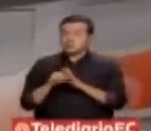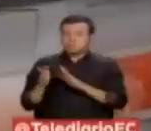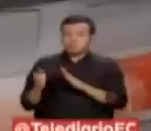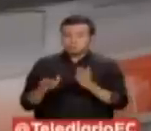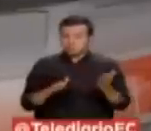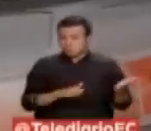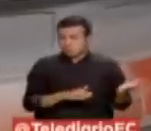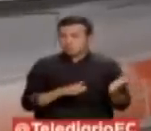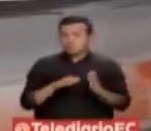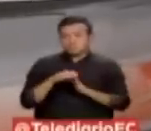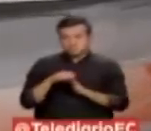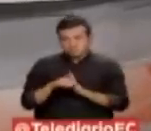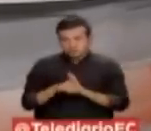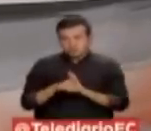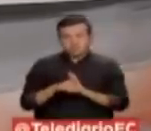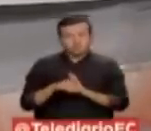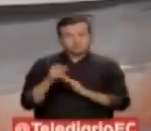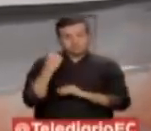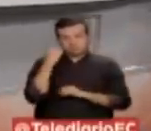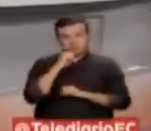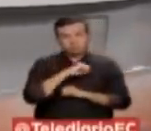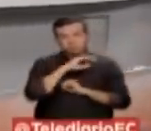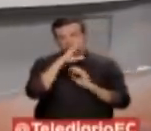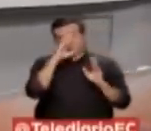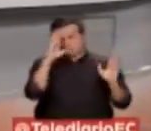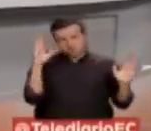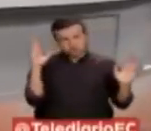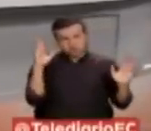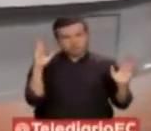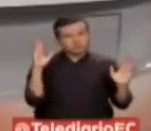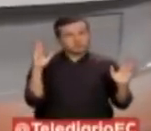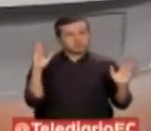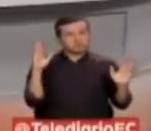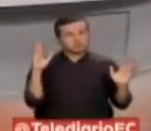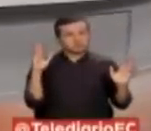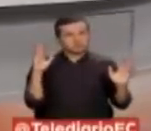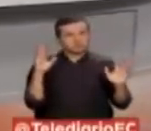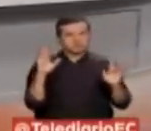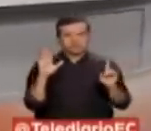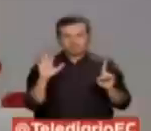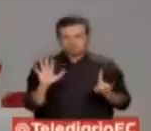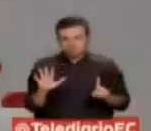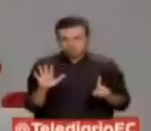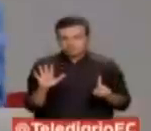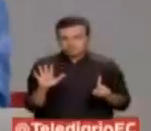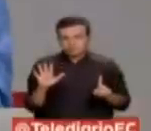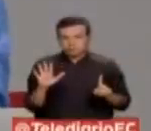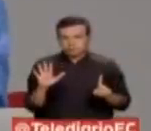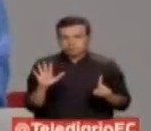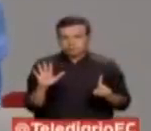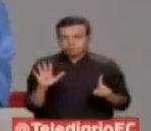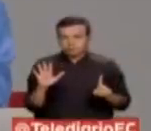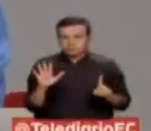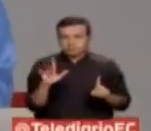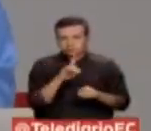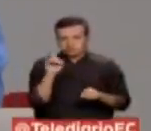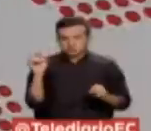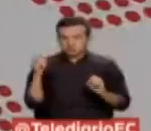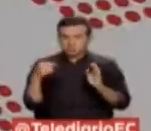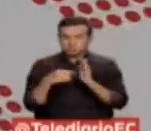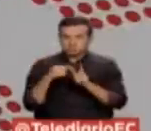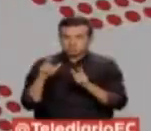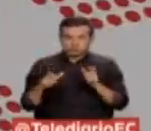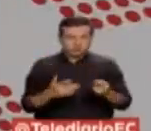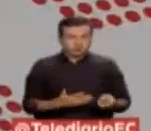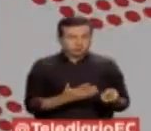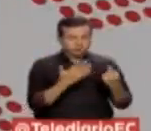muertes violentas entiendo que no pasamos de seis homicidios cada 100,000 habitantes que es